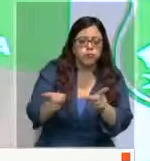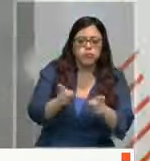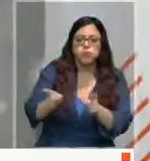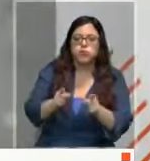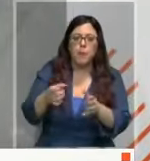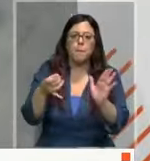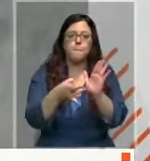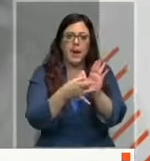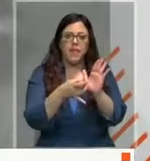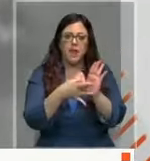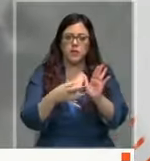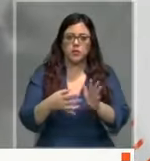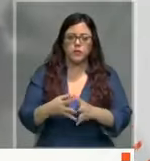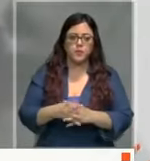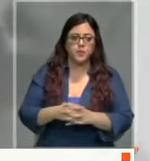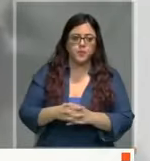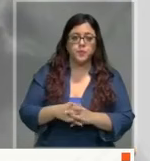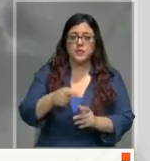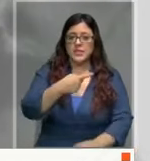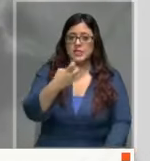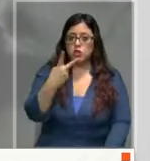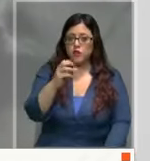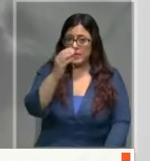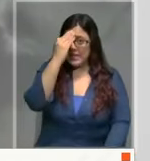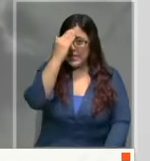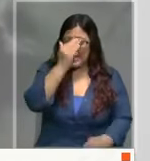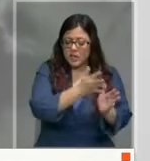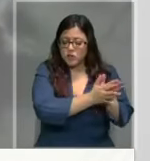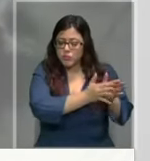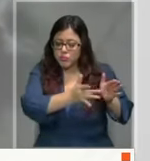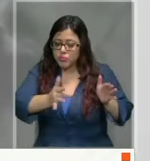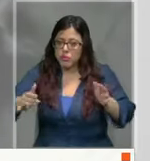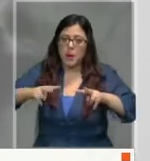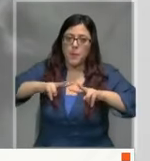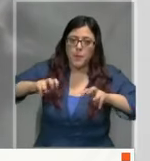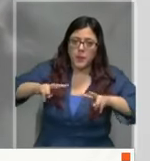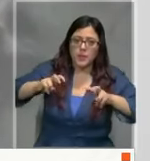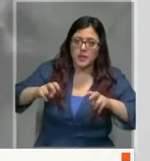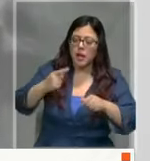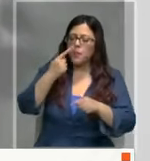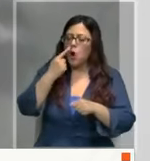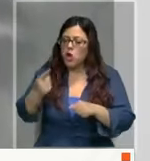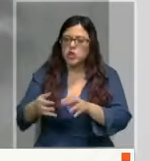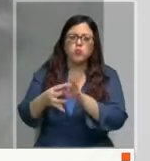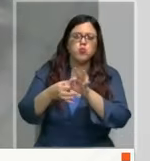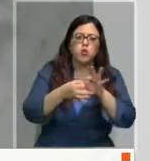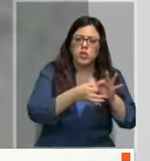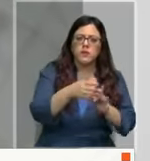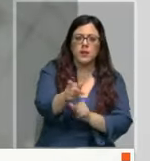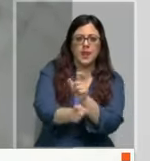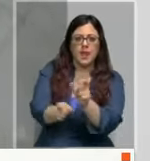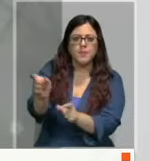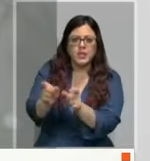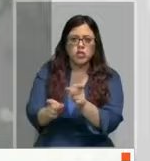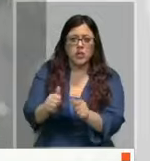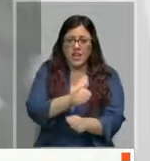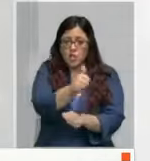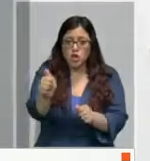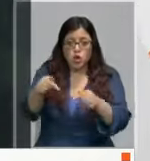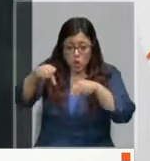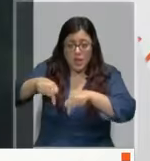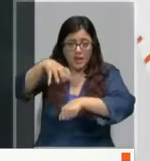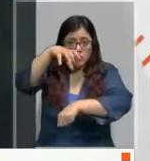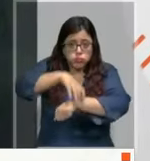delitos. Serán 120 días de investigación para conocer la real causa de por qué estas personas, todas hoy en